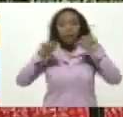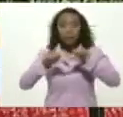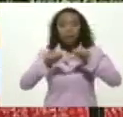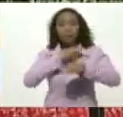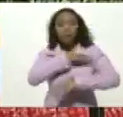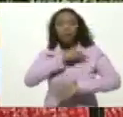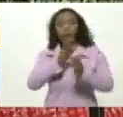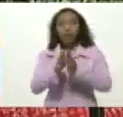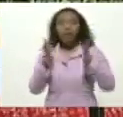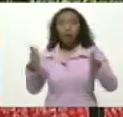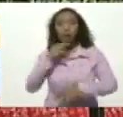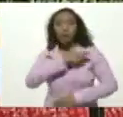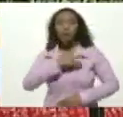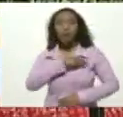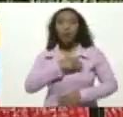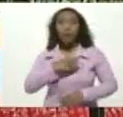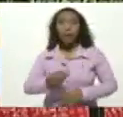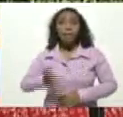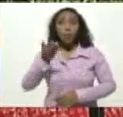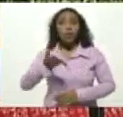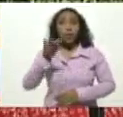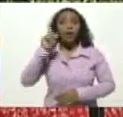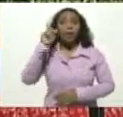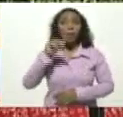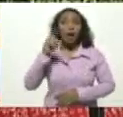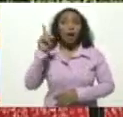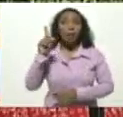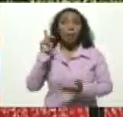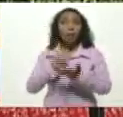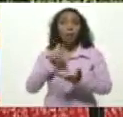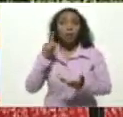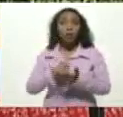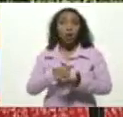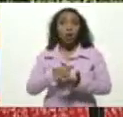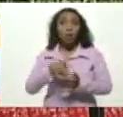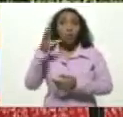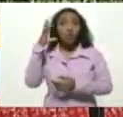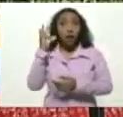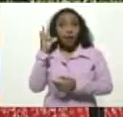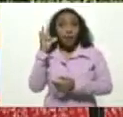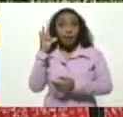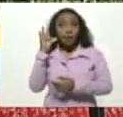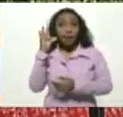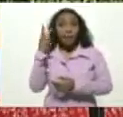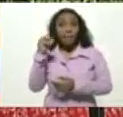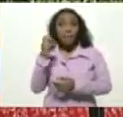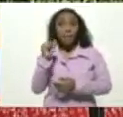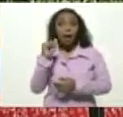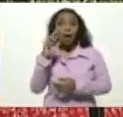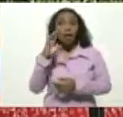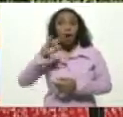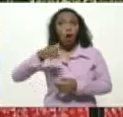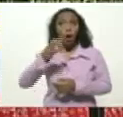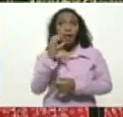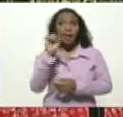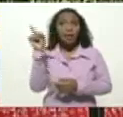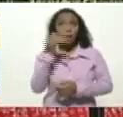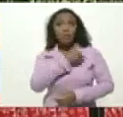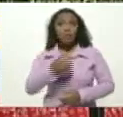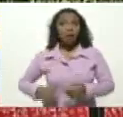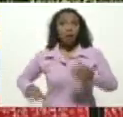Misiones, ¿verdad? Es muy importante. También está presente Marjorie Moreno, que es presidenta de la